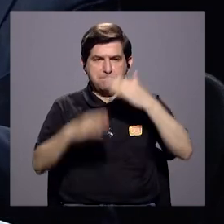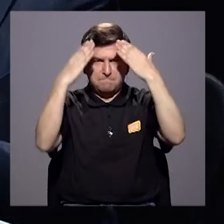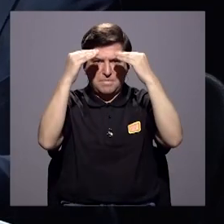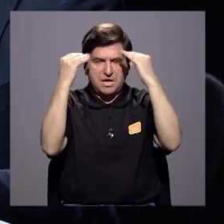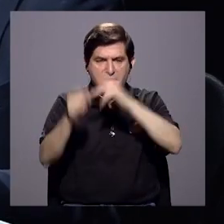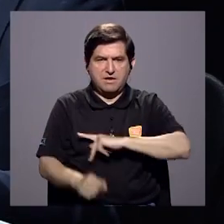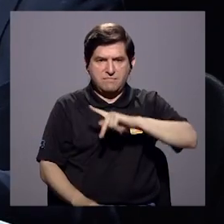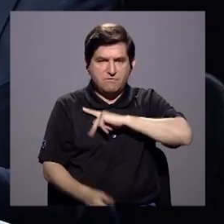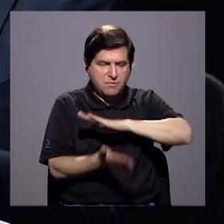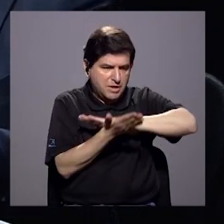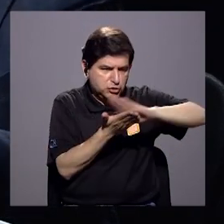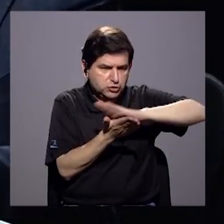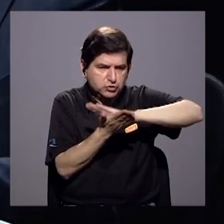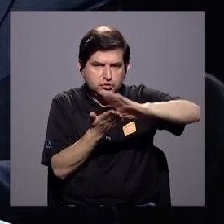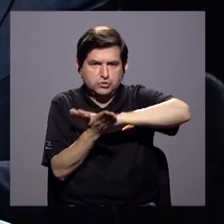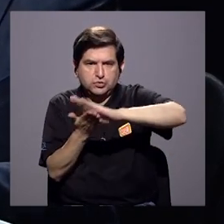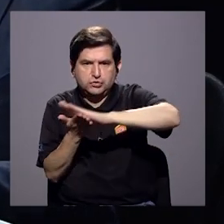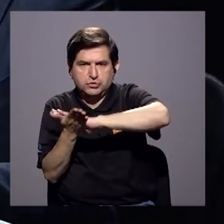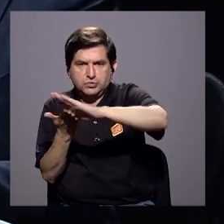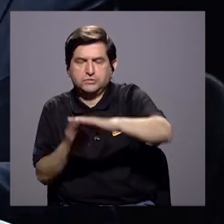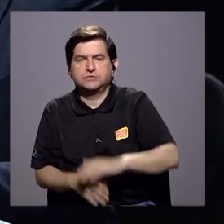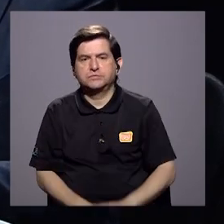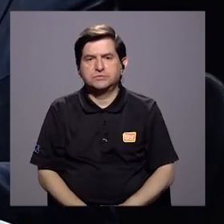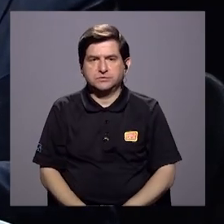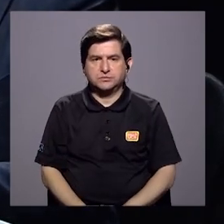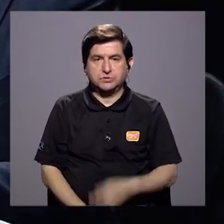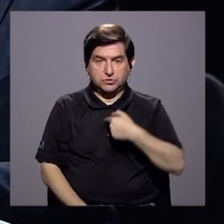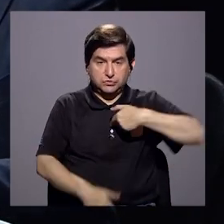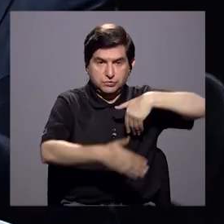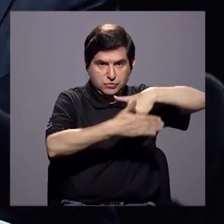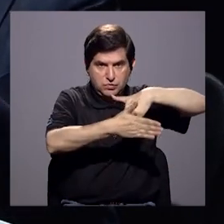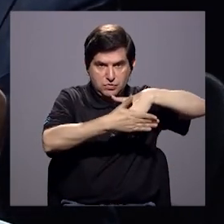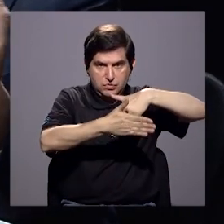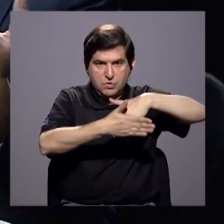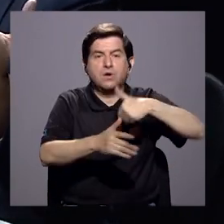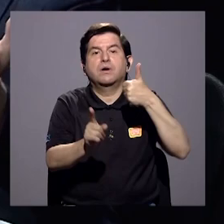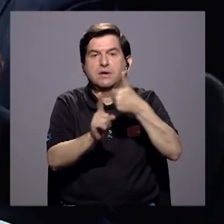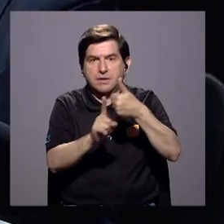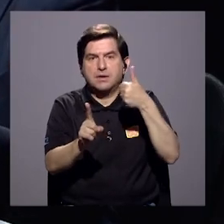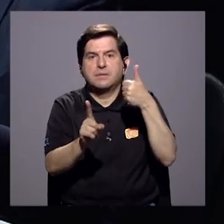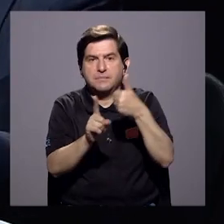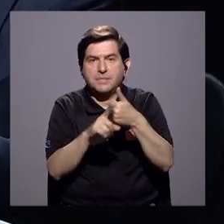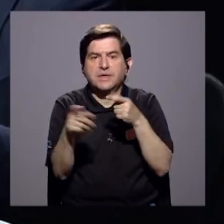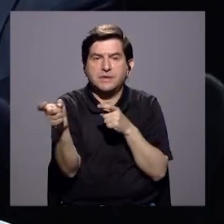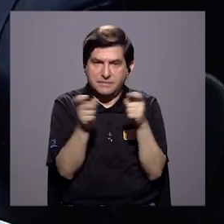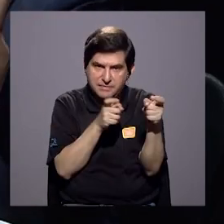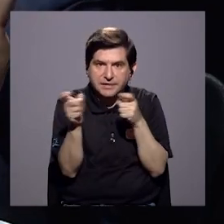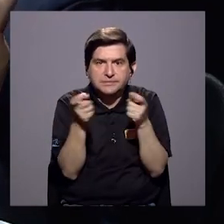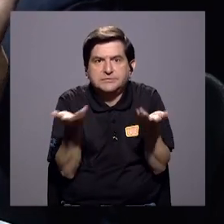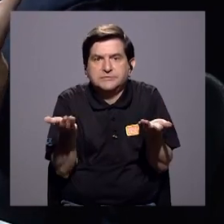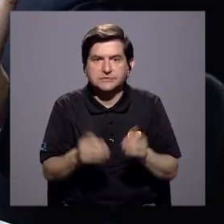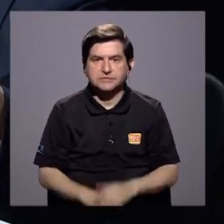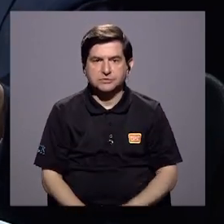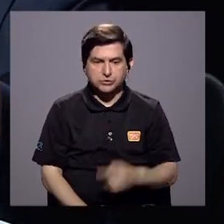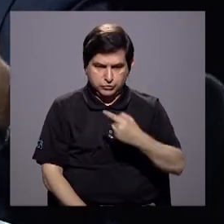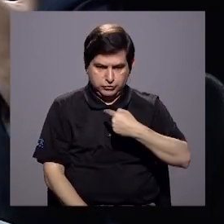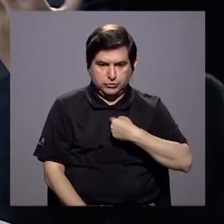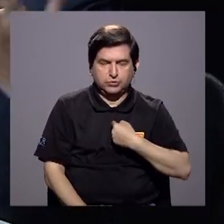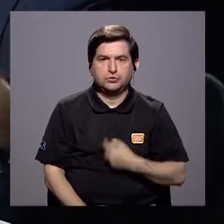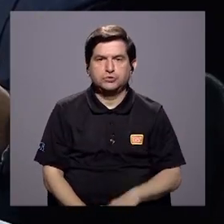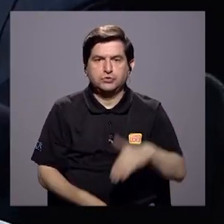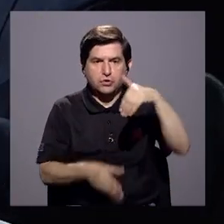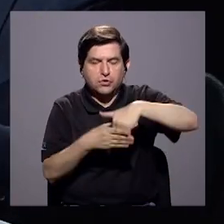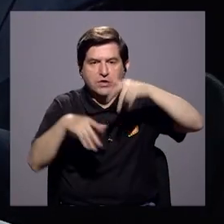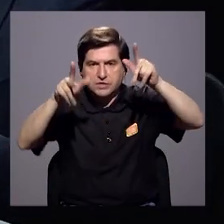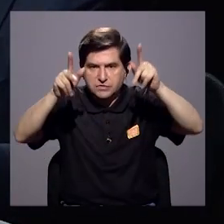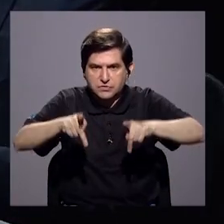en todos lados con esto os estaría obstaculizando la misma administración podría entre todos